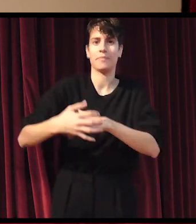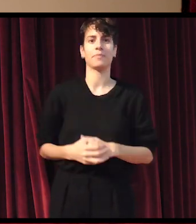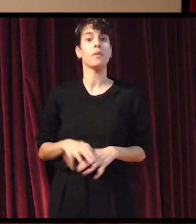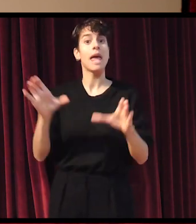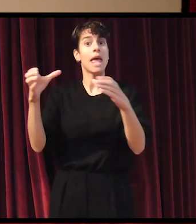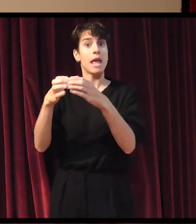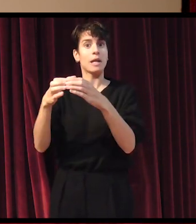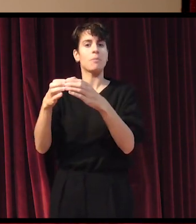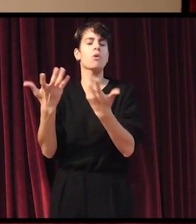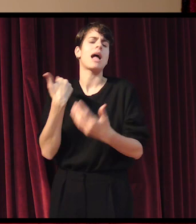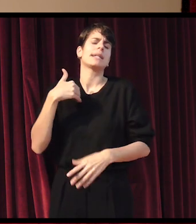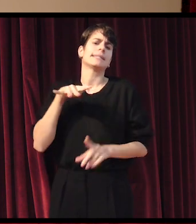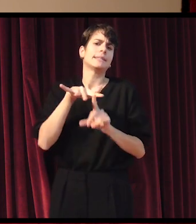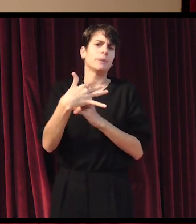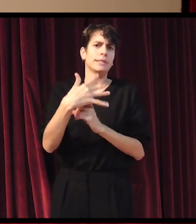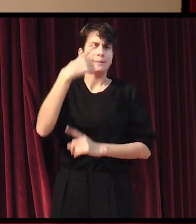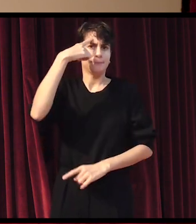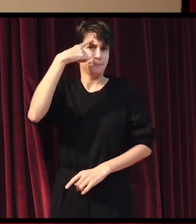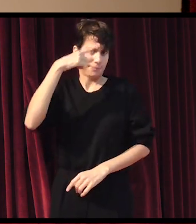equipo, sabíamos un poco la situación